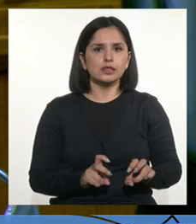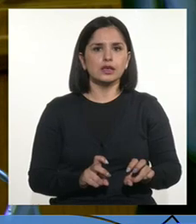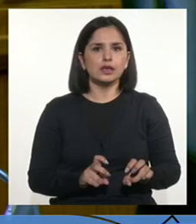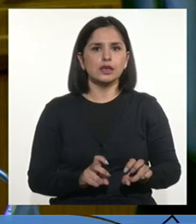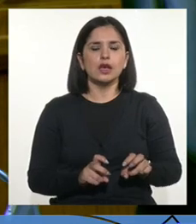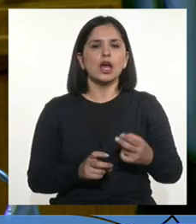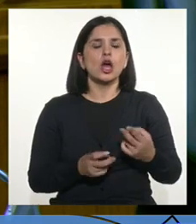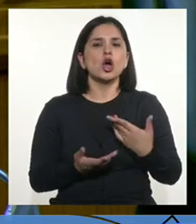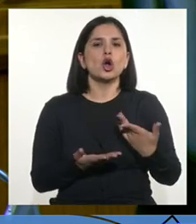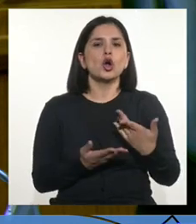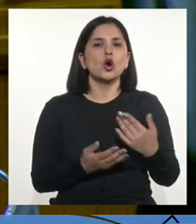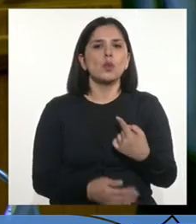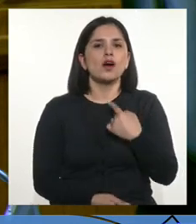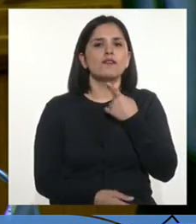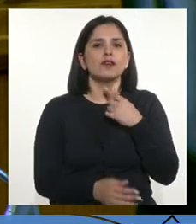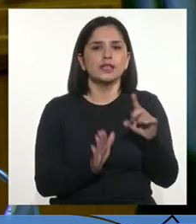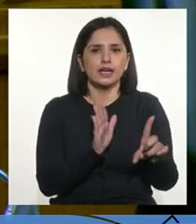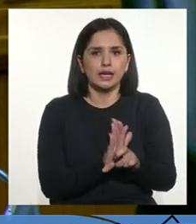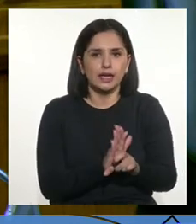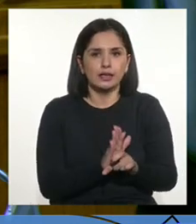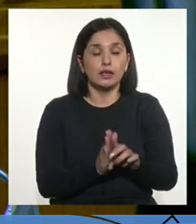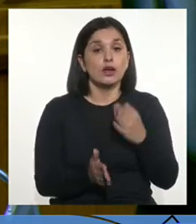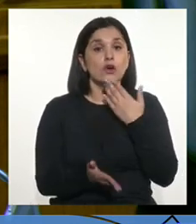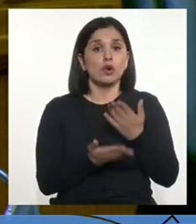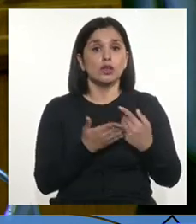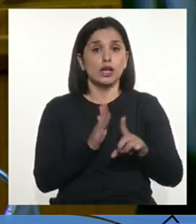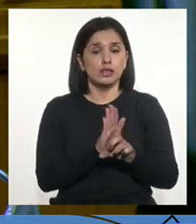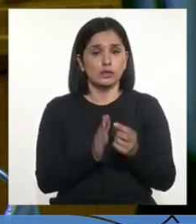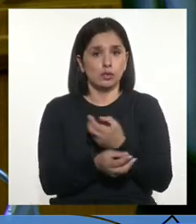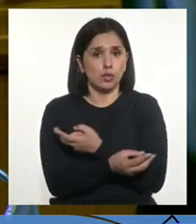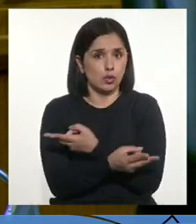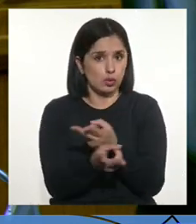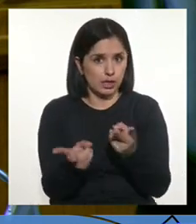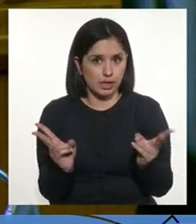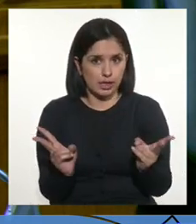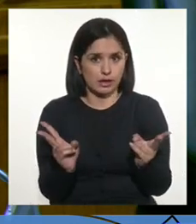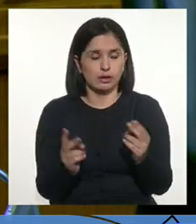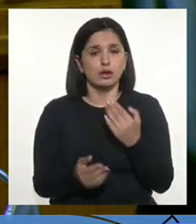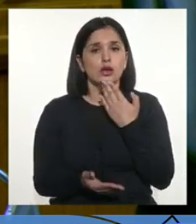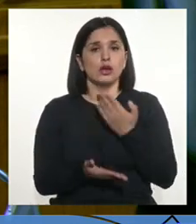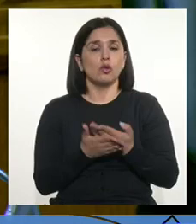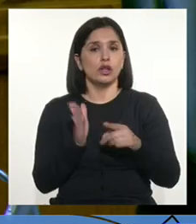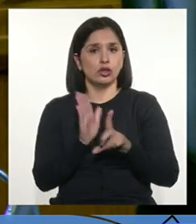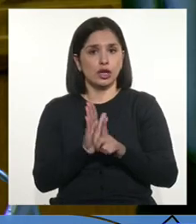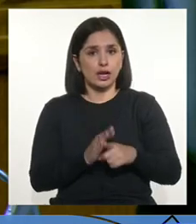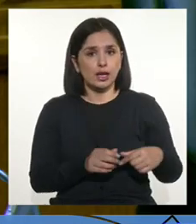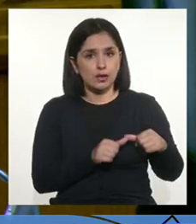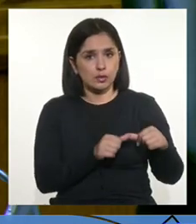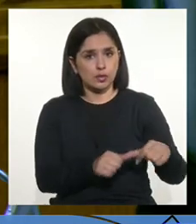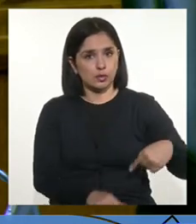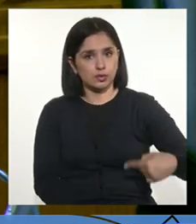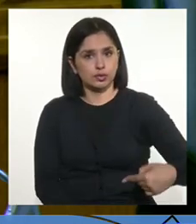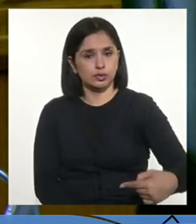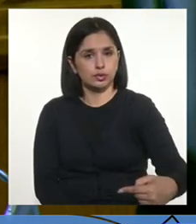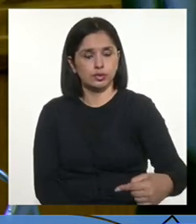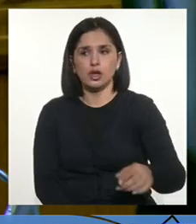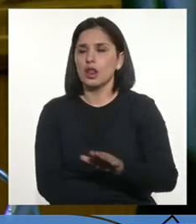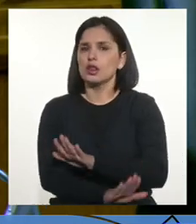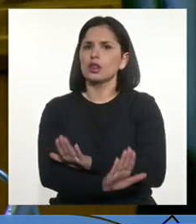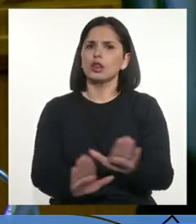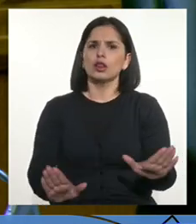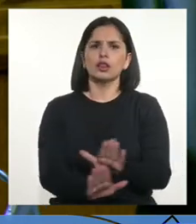o sea una vez que la ley es publicada una vez que la ley entra en vigencia nadie